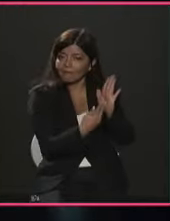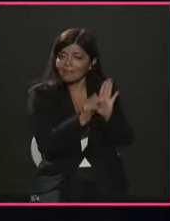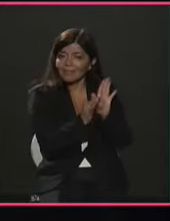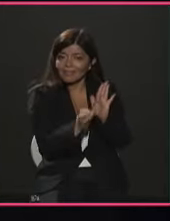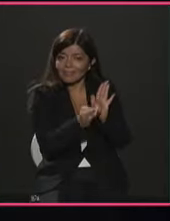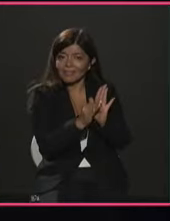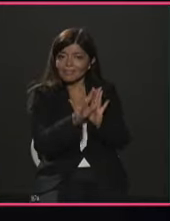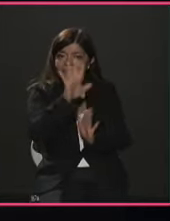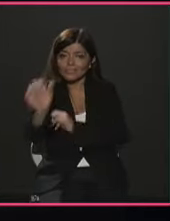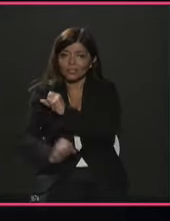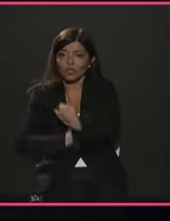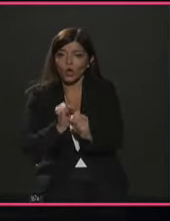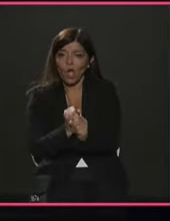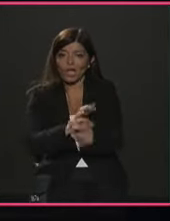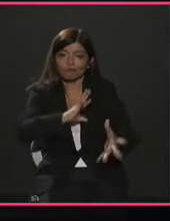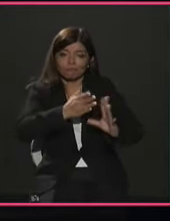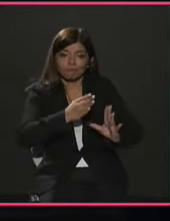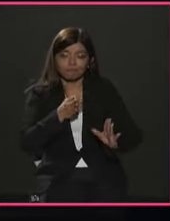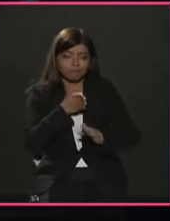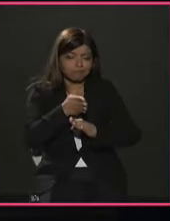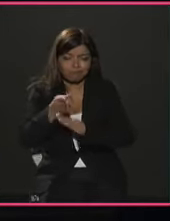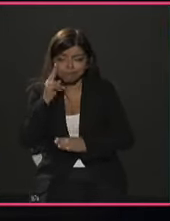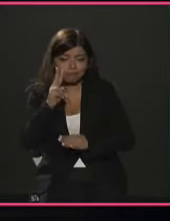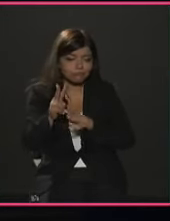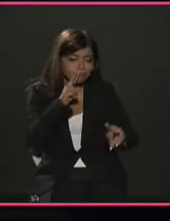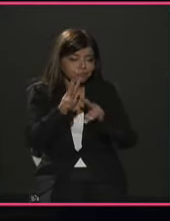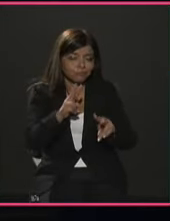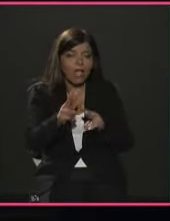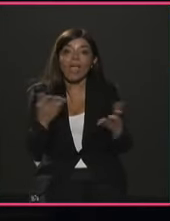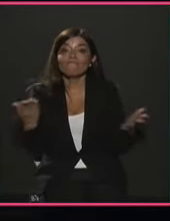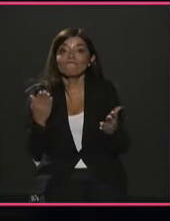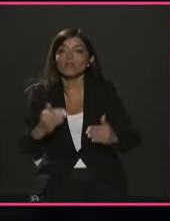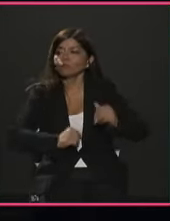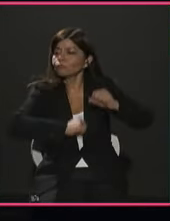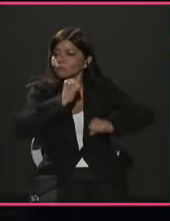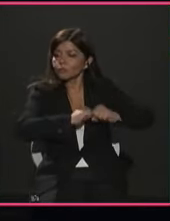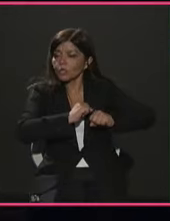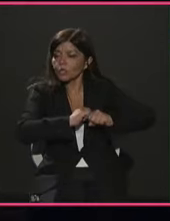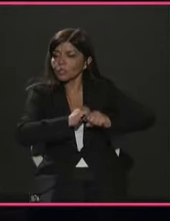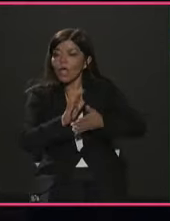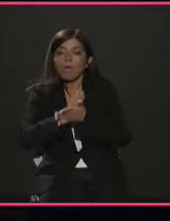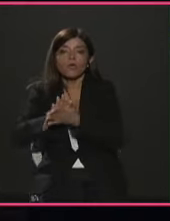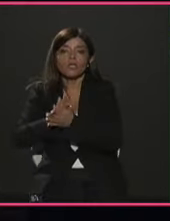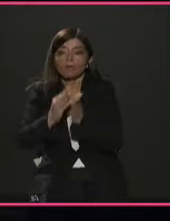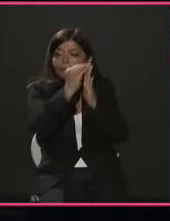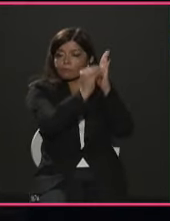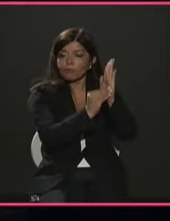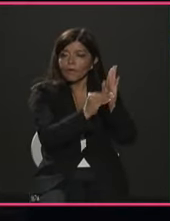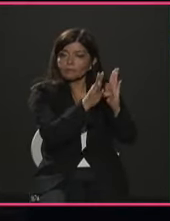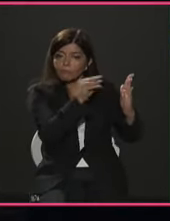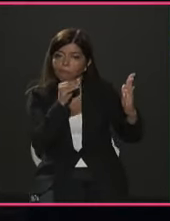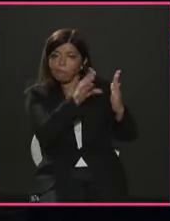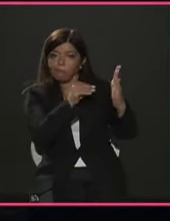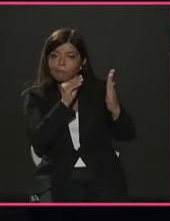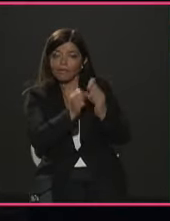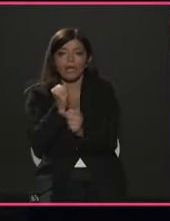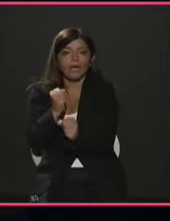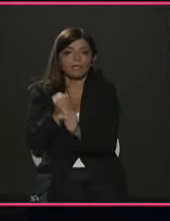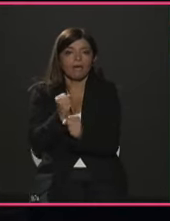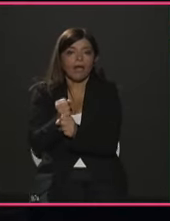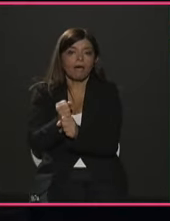años pasé por todo el mundo para ver la escala industrial y la extracción de los datos el trabajo y los